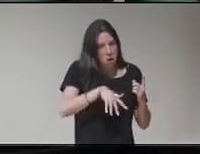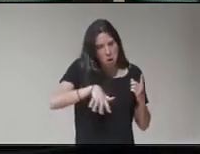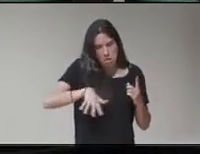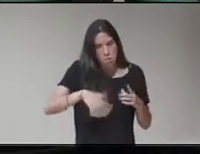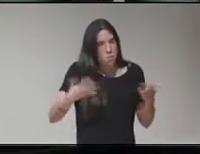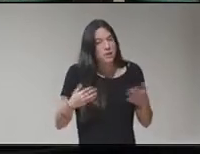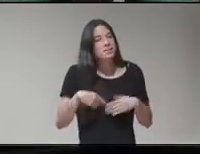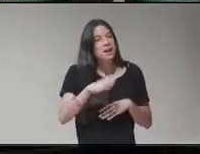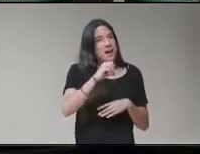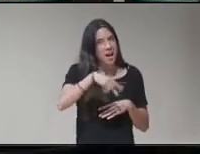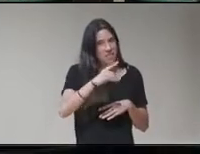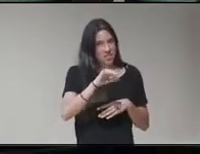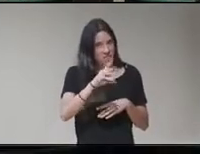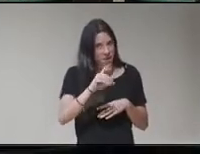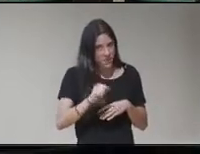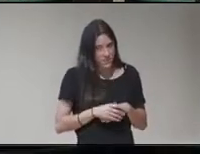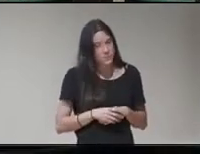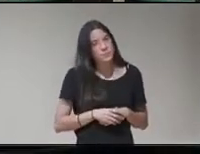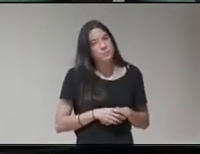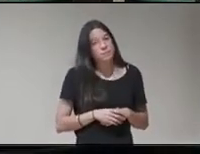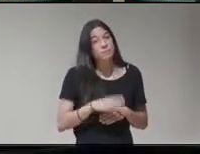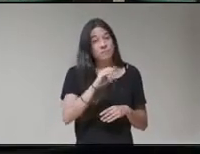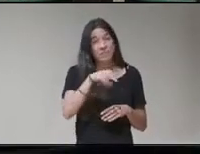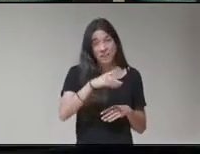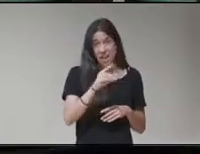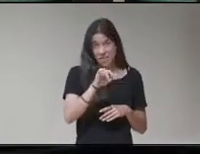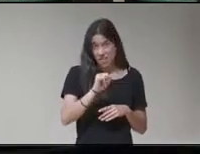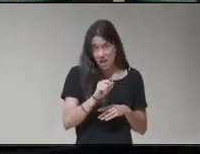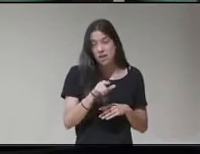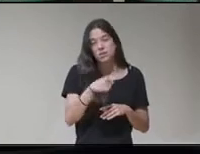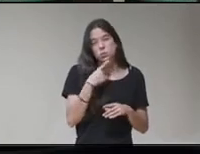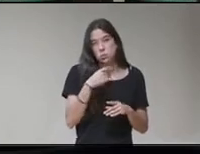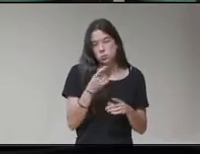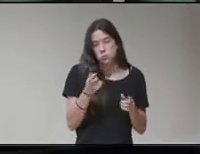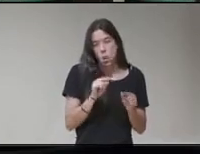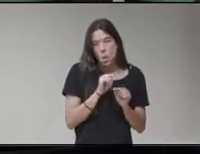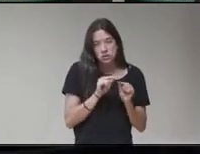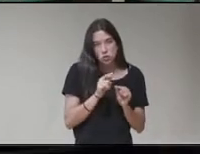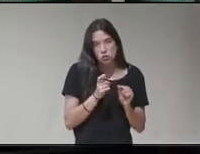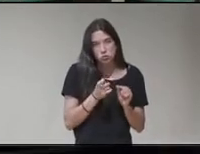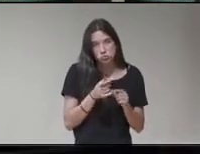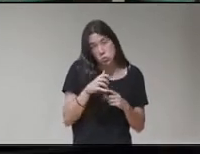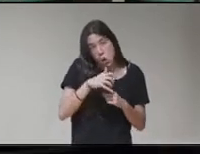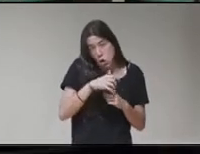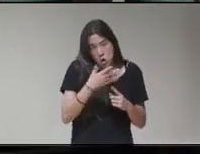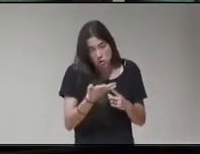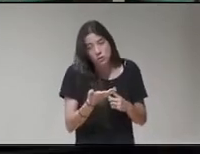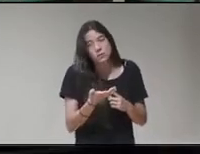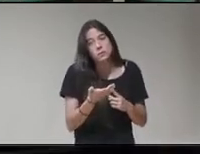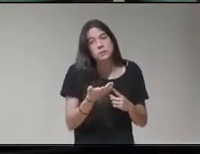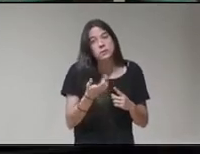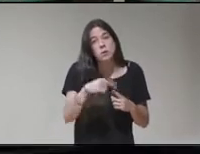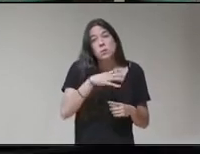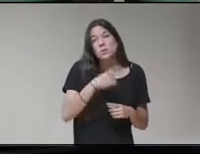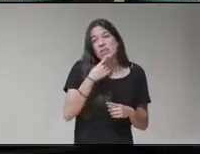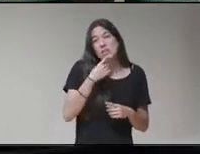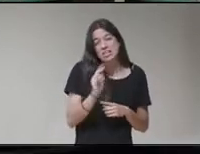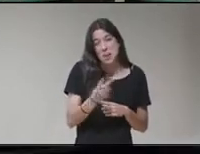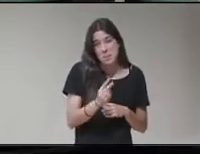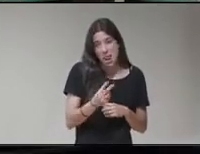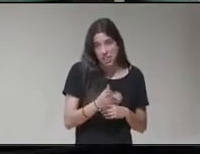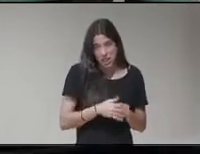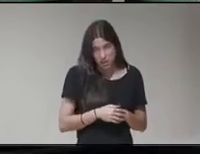Cándida. ¿De acuerdo? Y Cándida, pues, es un bicho que vamos a decir que es ambivalente,